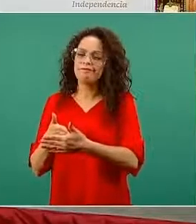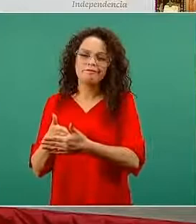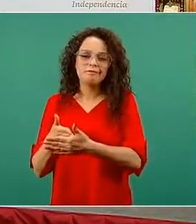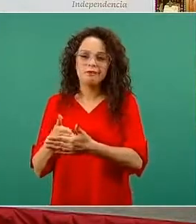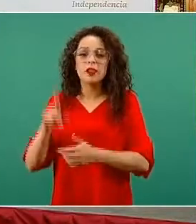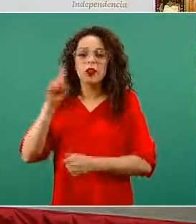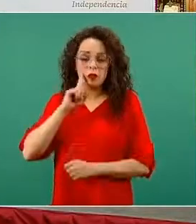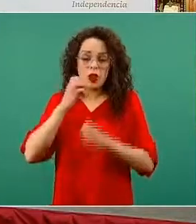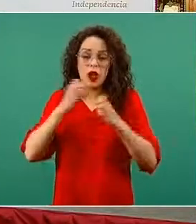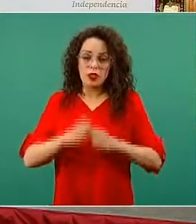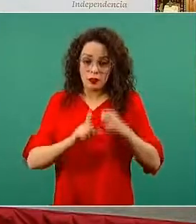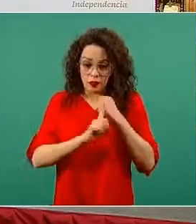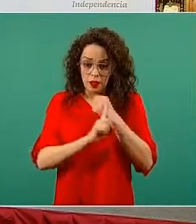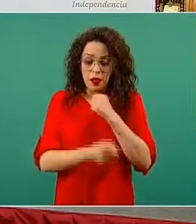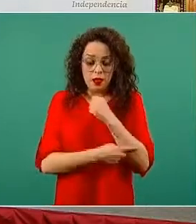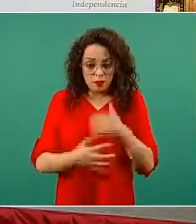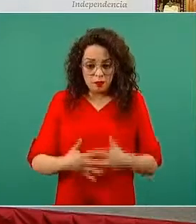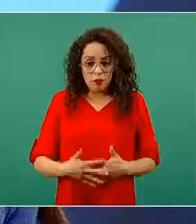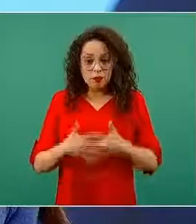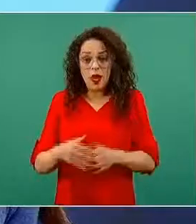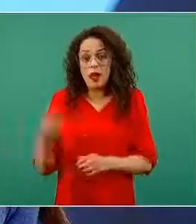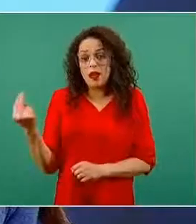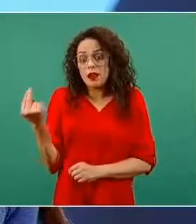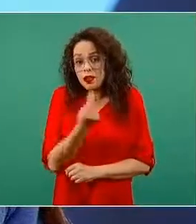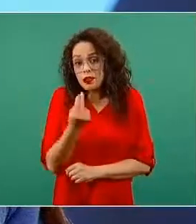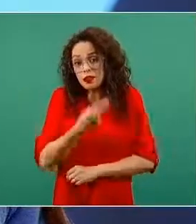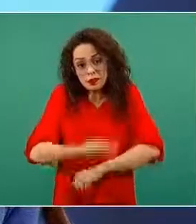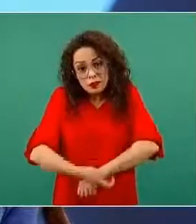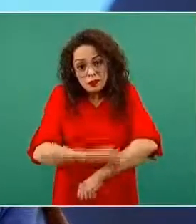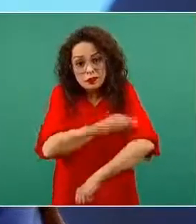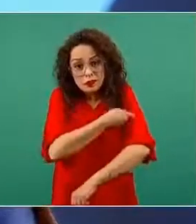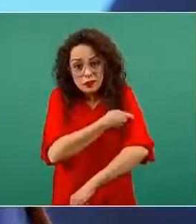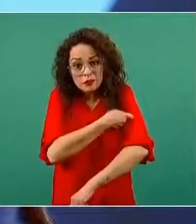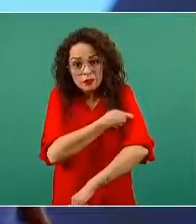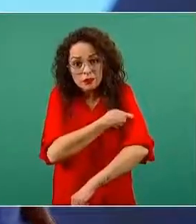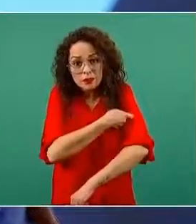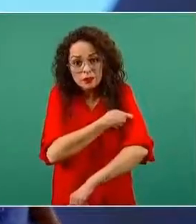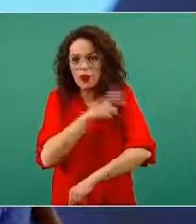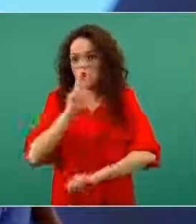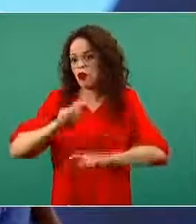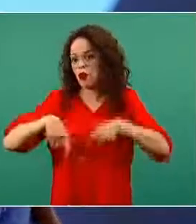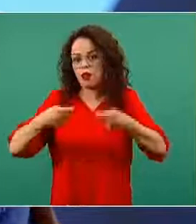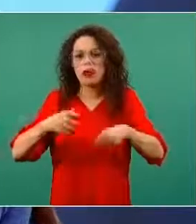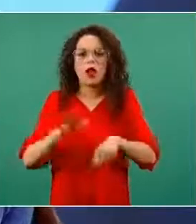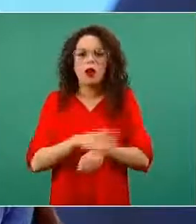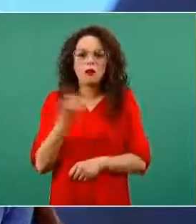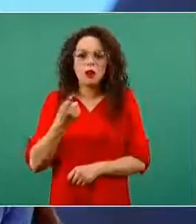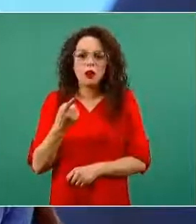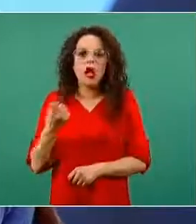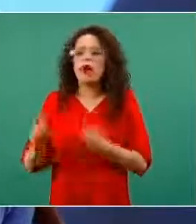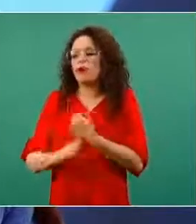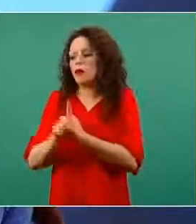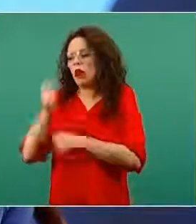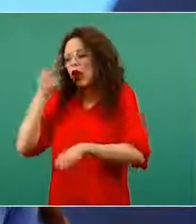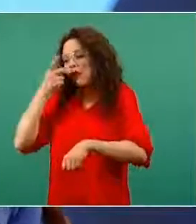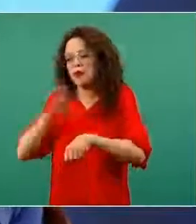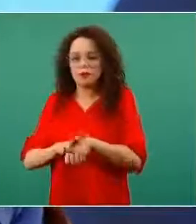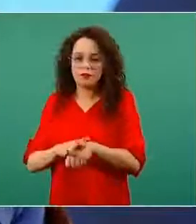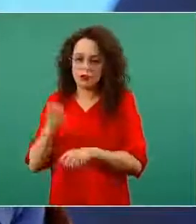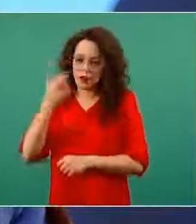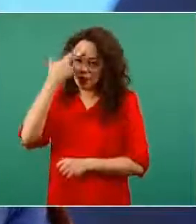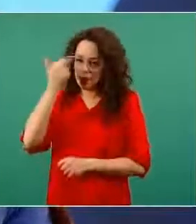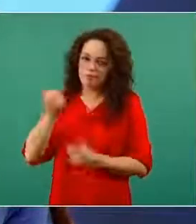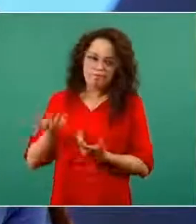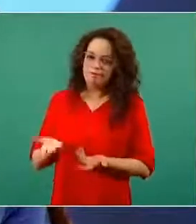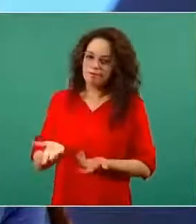que se encuentran embarazadas y que por lo tanto requieren el acceso a esta vacuna, pues no se vacunen por un problema administrativo. Entonces, el llamado a